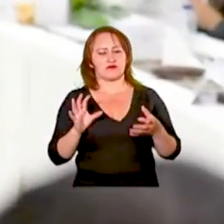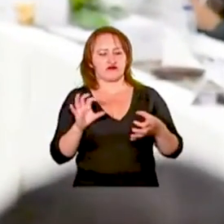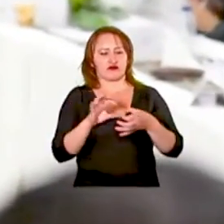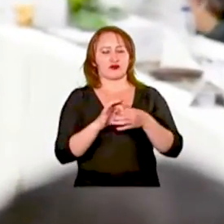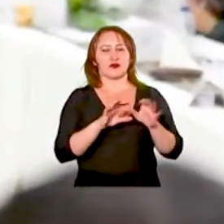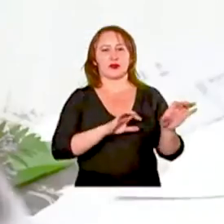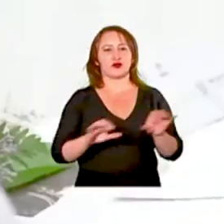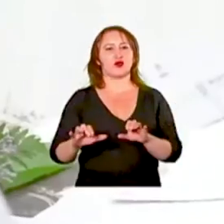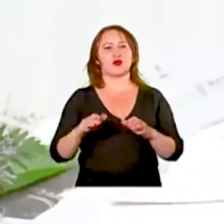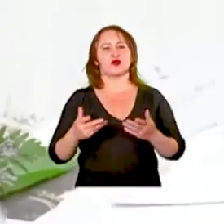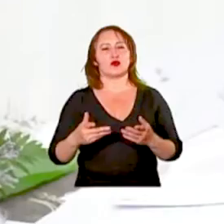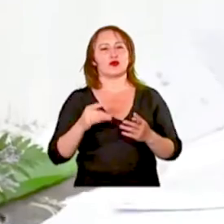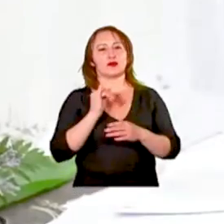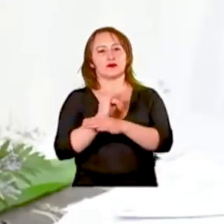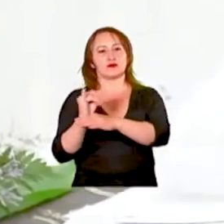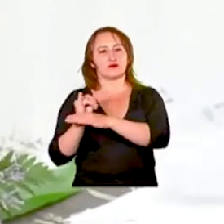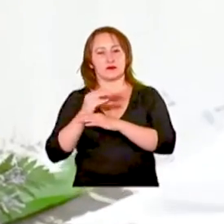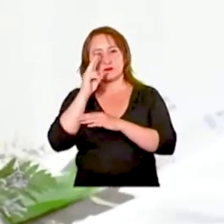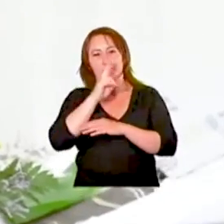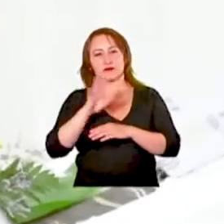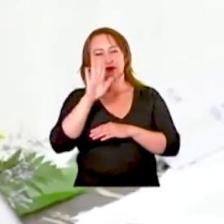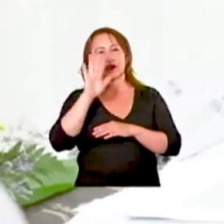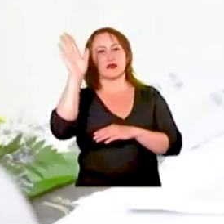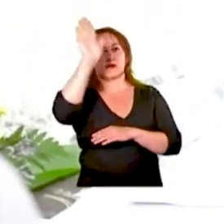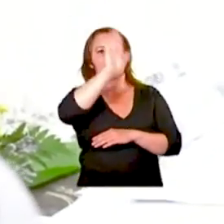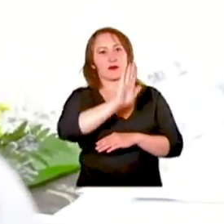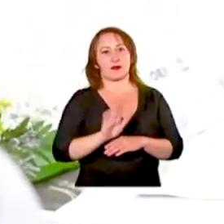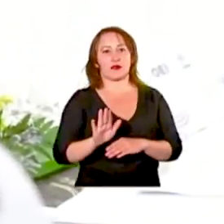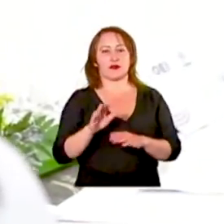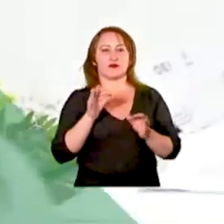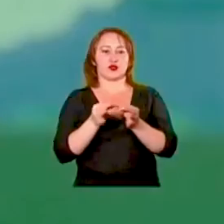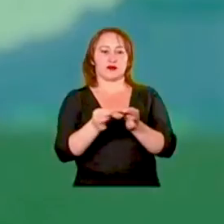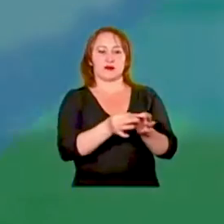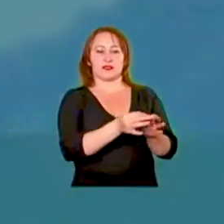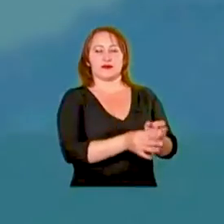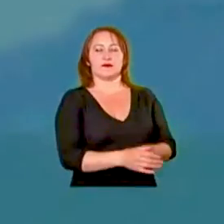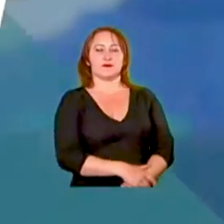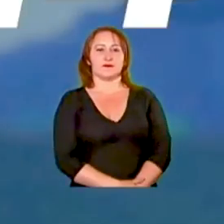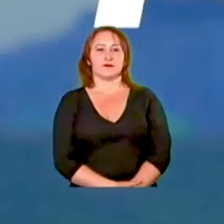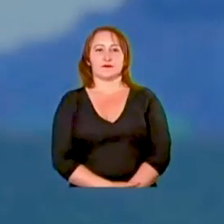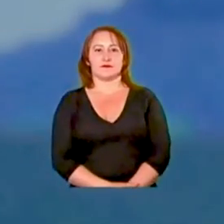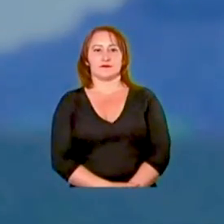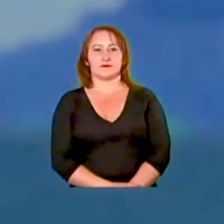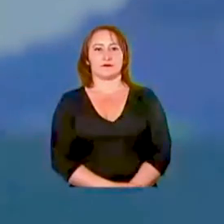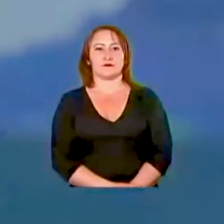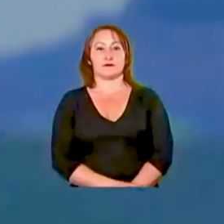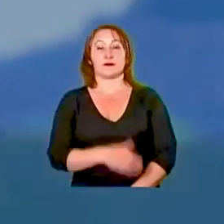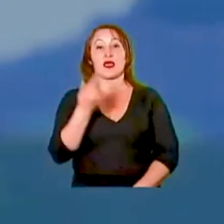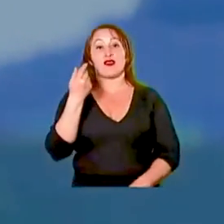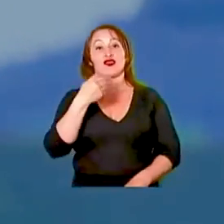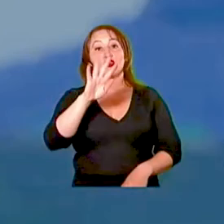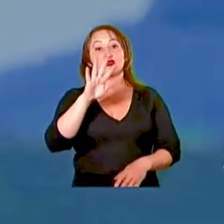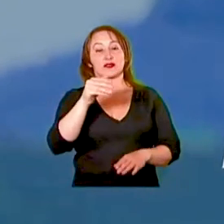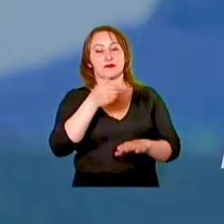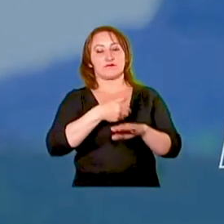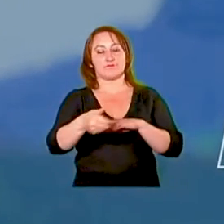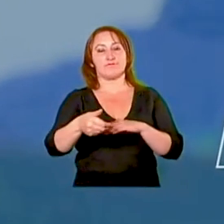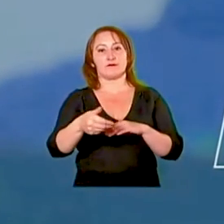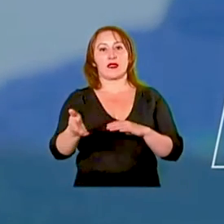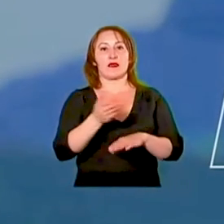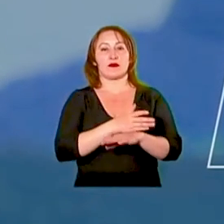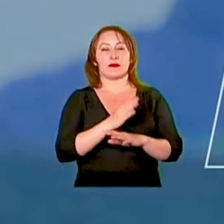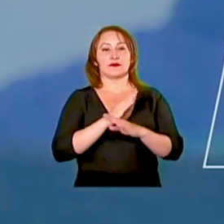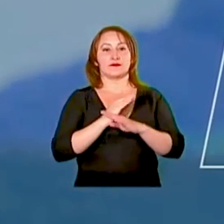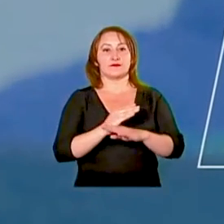articular acciones con instituciones nacionales, departamentales y municipales. Y efectuamos 14 requerimientos